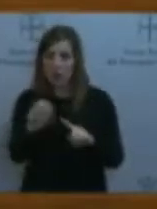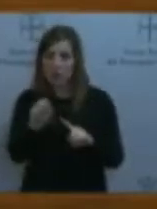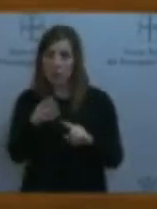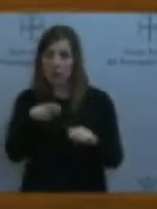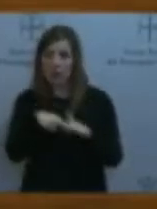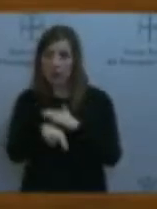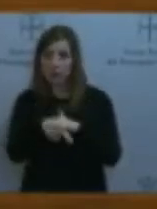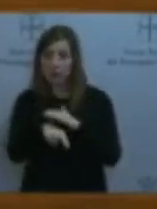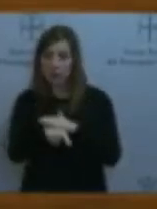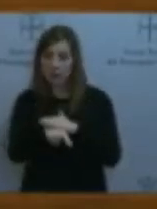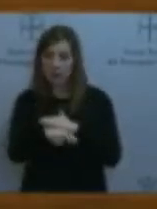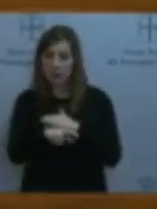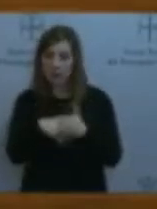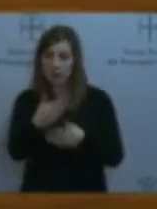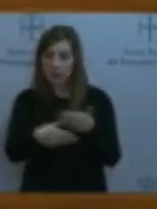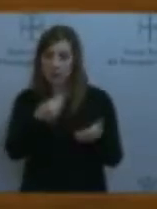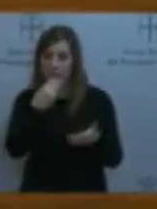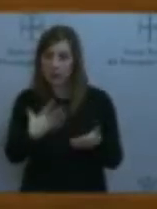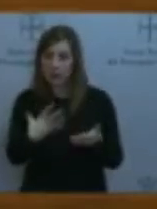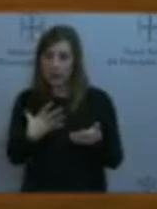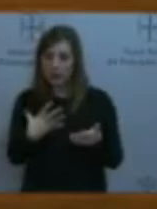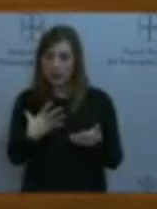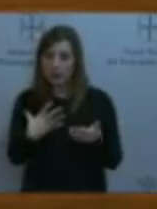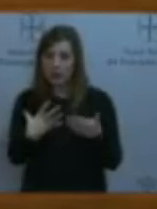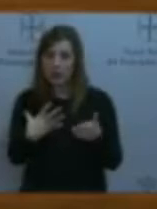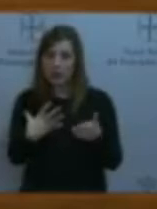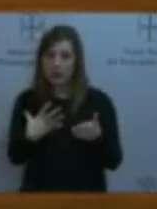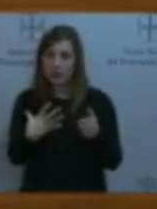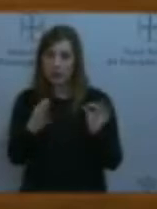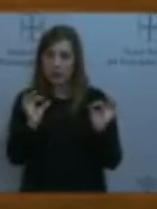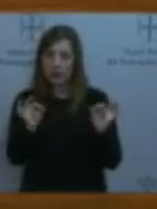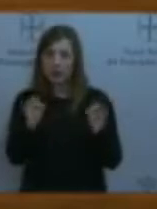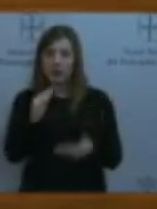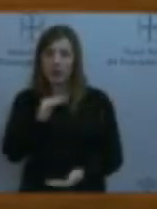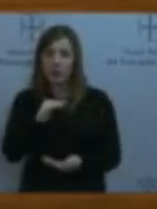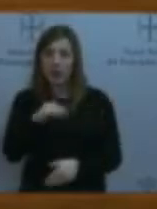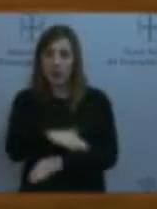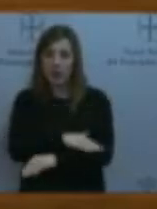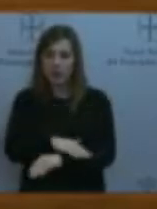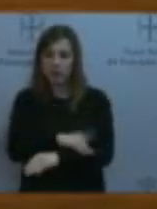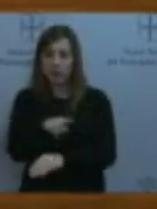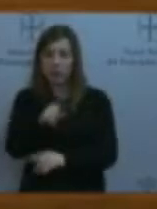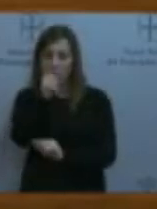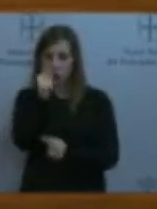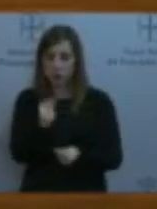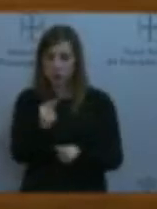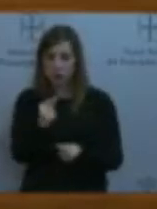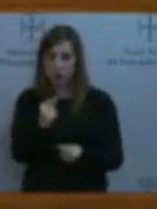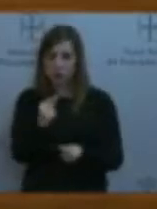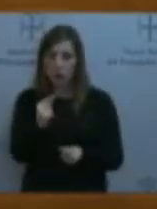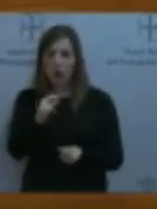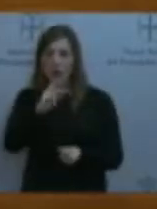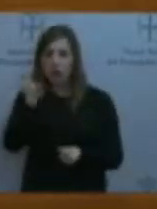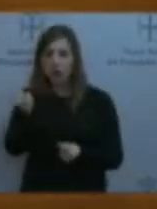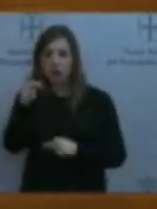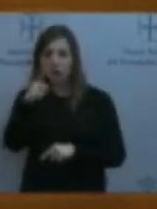Y proponíamos distintas vías, unas que dependían directamente de la capacidad del propio Gobierno y de la capacidad presupuestaria, otras que